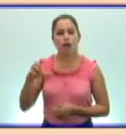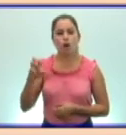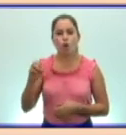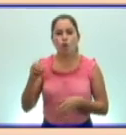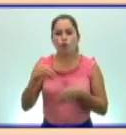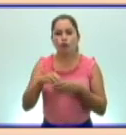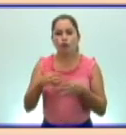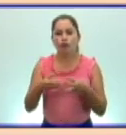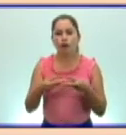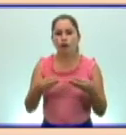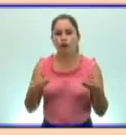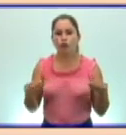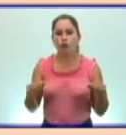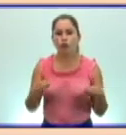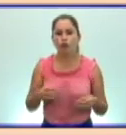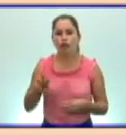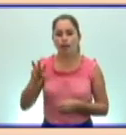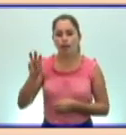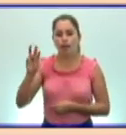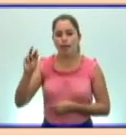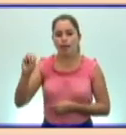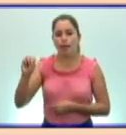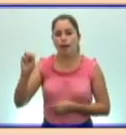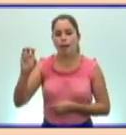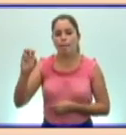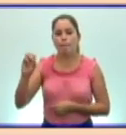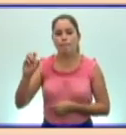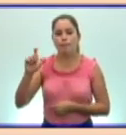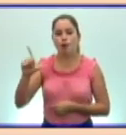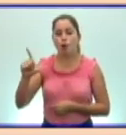soluto, pues sería mol por